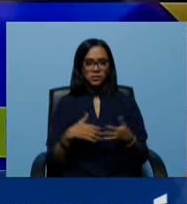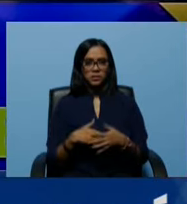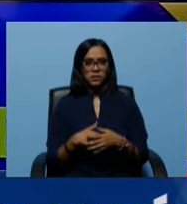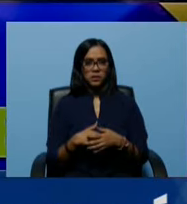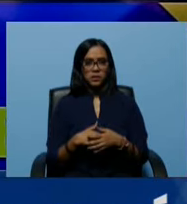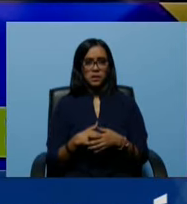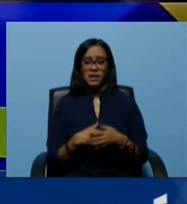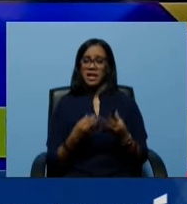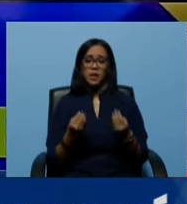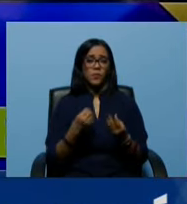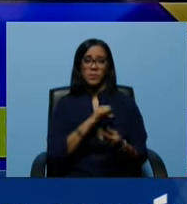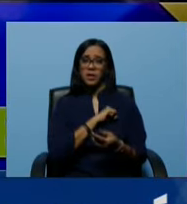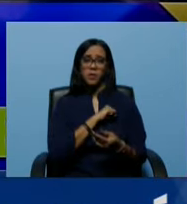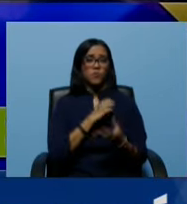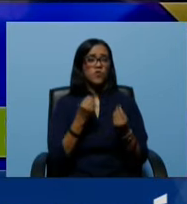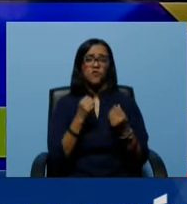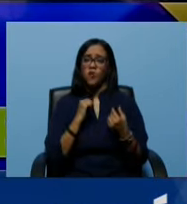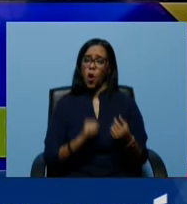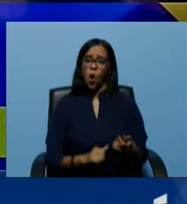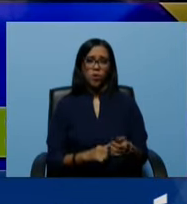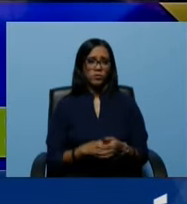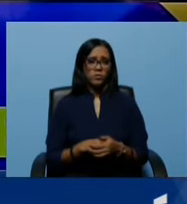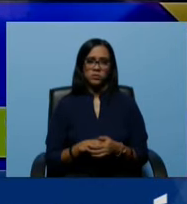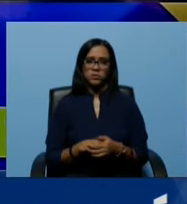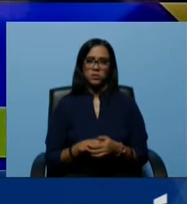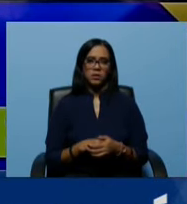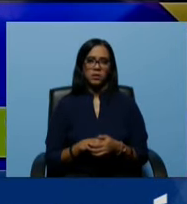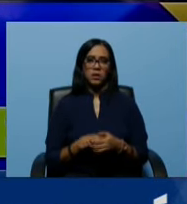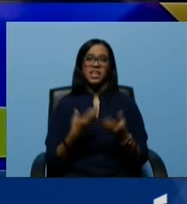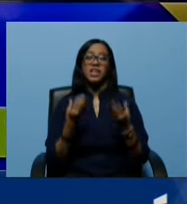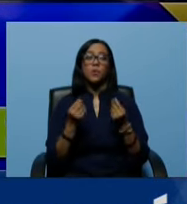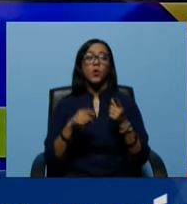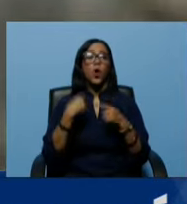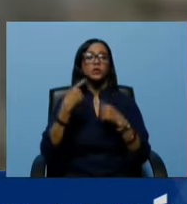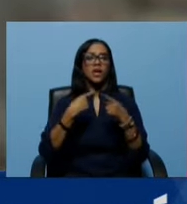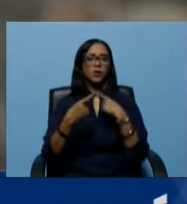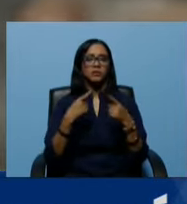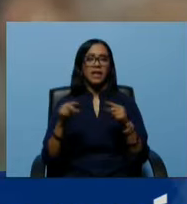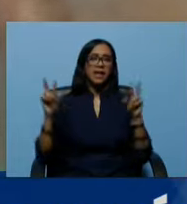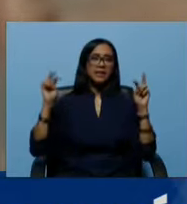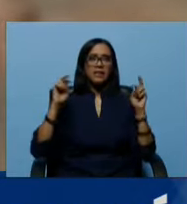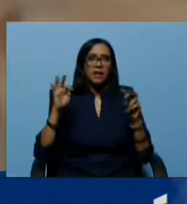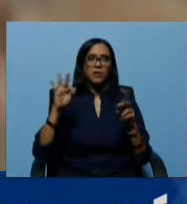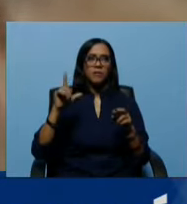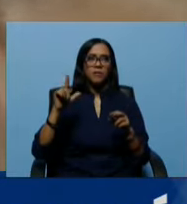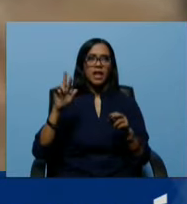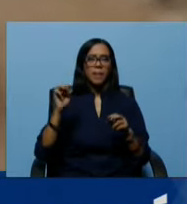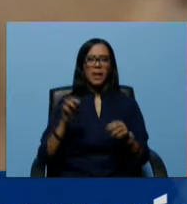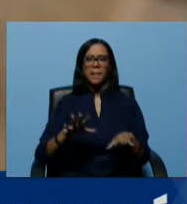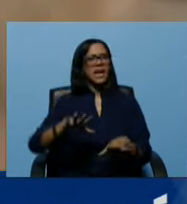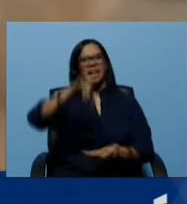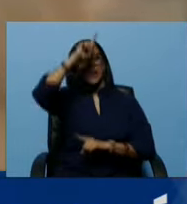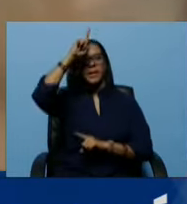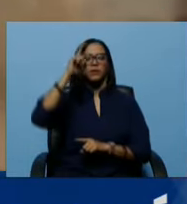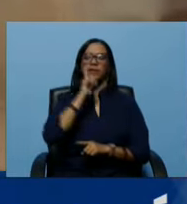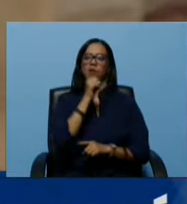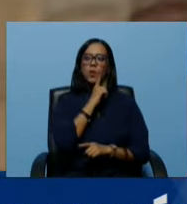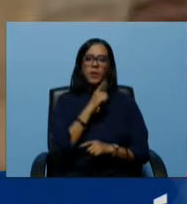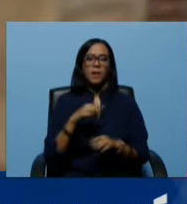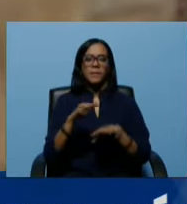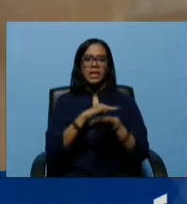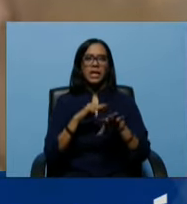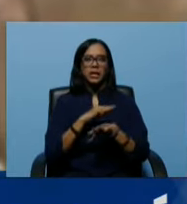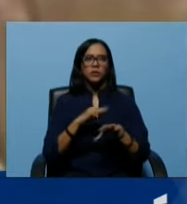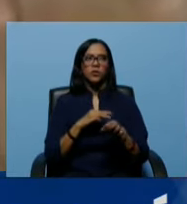Era muy cobarde, muy flojo y muy otras cosas, el tal Fleming. Me arrepiento de haberlo nombrado